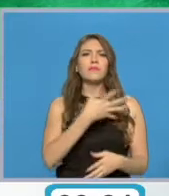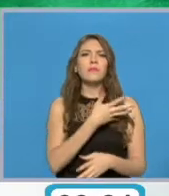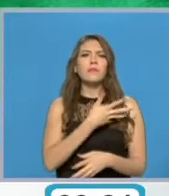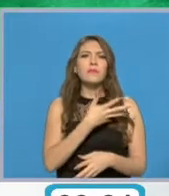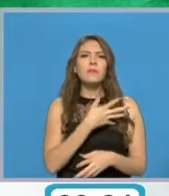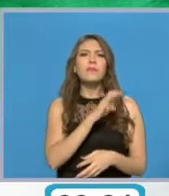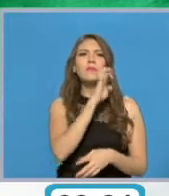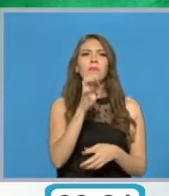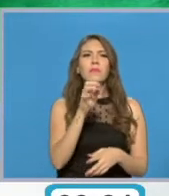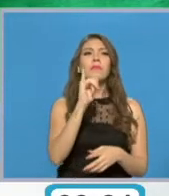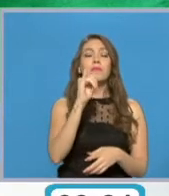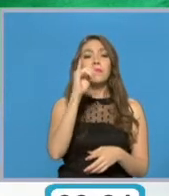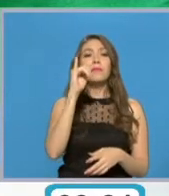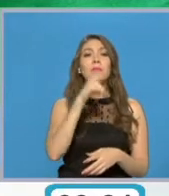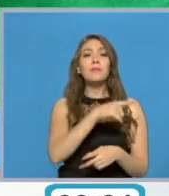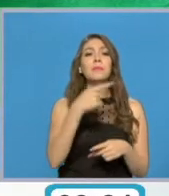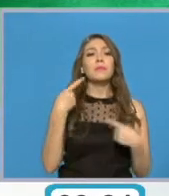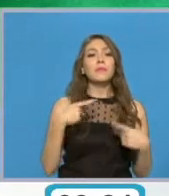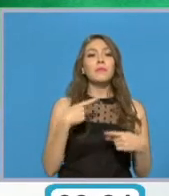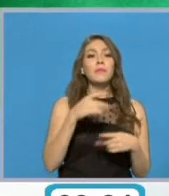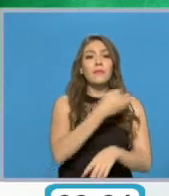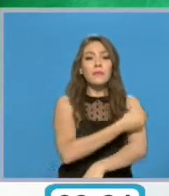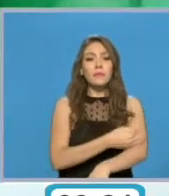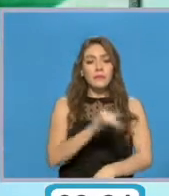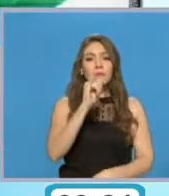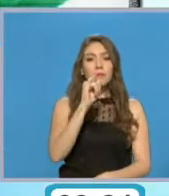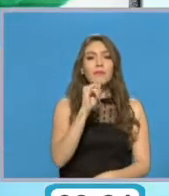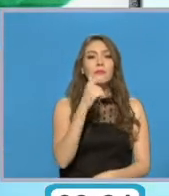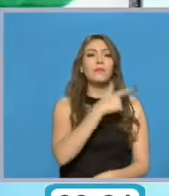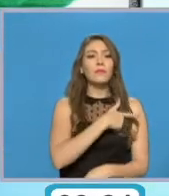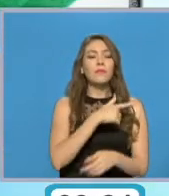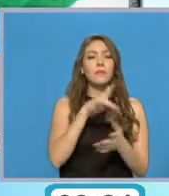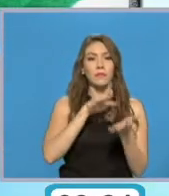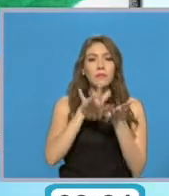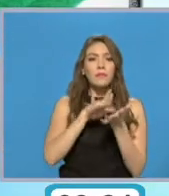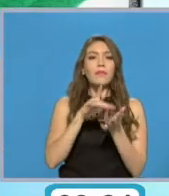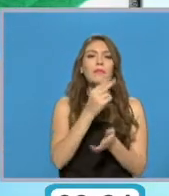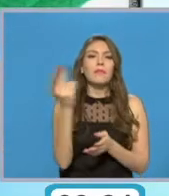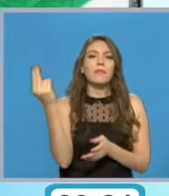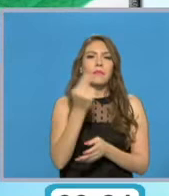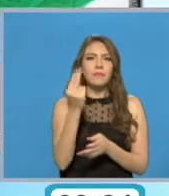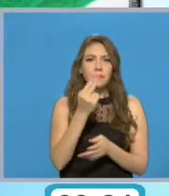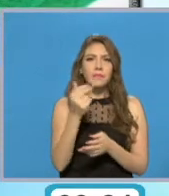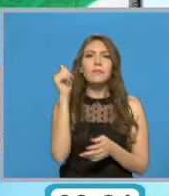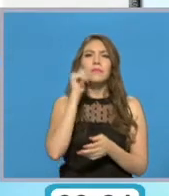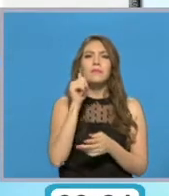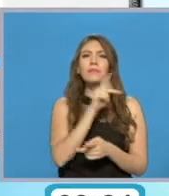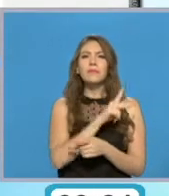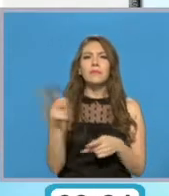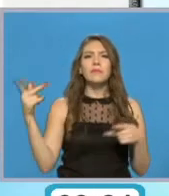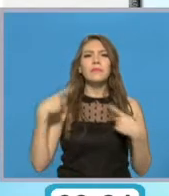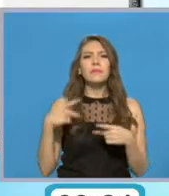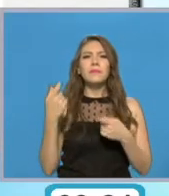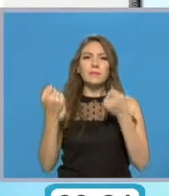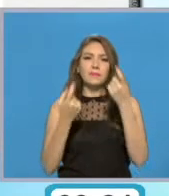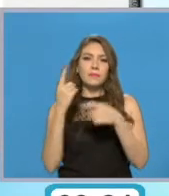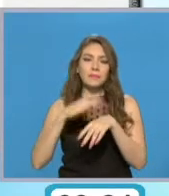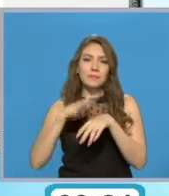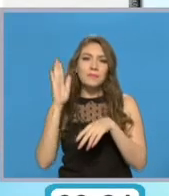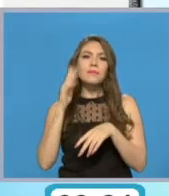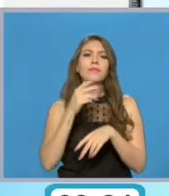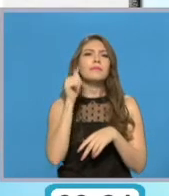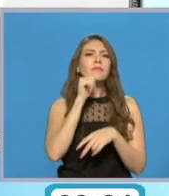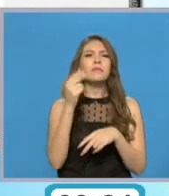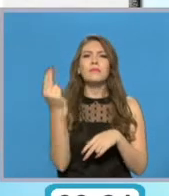la aprobación familiar. Siempre necesitamos, incluso en cualquier paso que demos, la mayoría de las personas, el apoyo de la